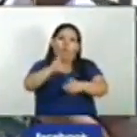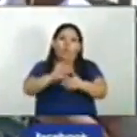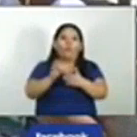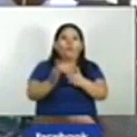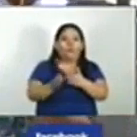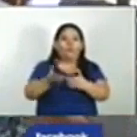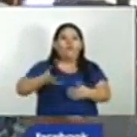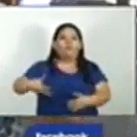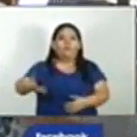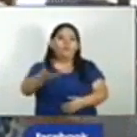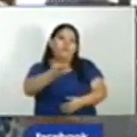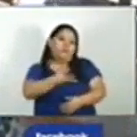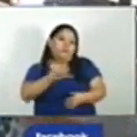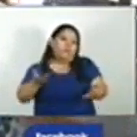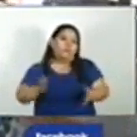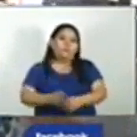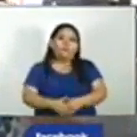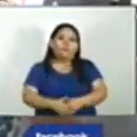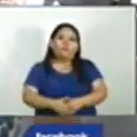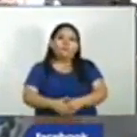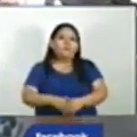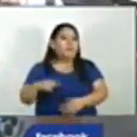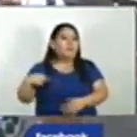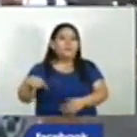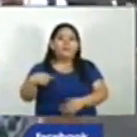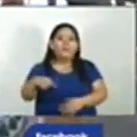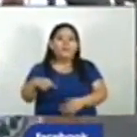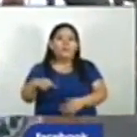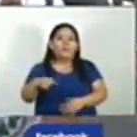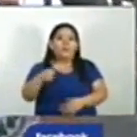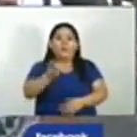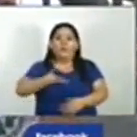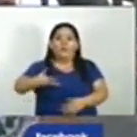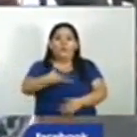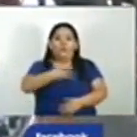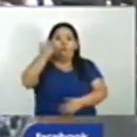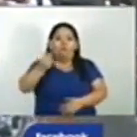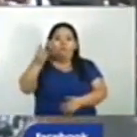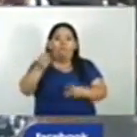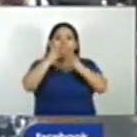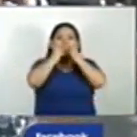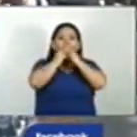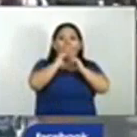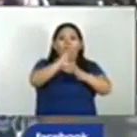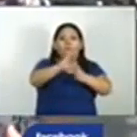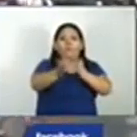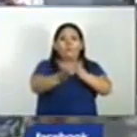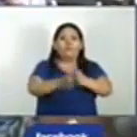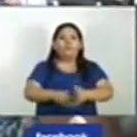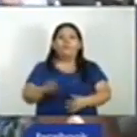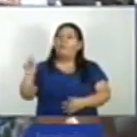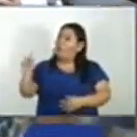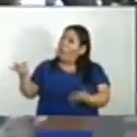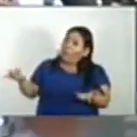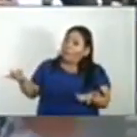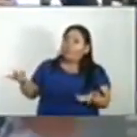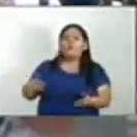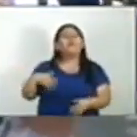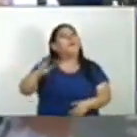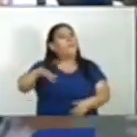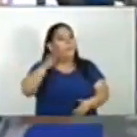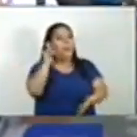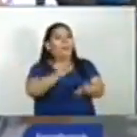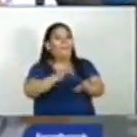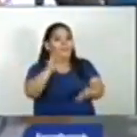las tradiciones, las culturas, todo eso. Vivir siempre día con día y que no se pierdan los patrimonios que hemos tenido. Y ya después aprovechando a pasear. A